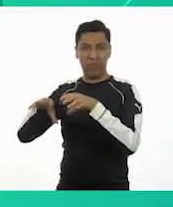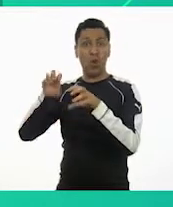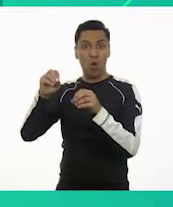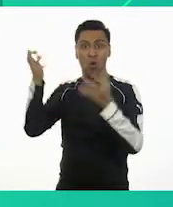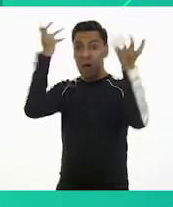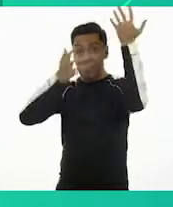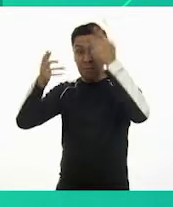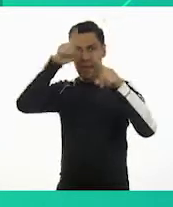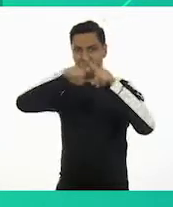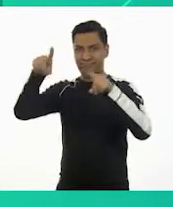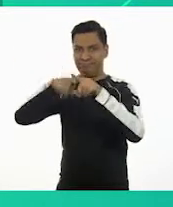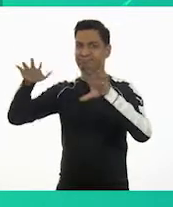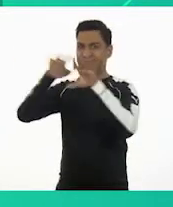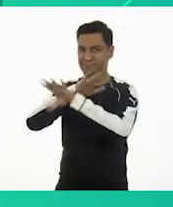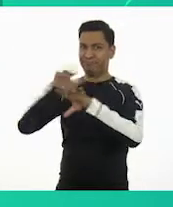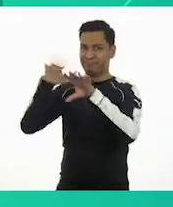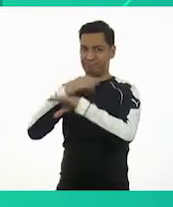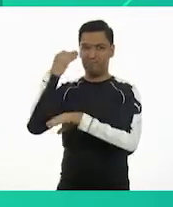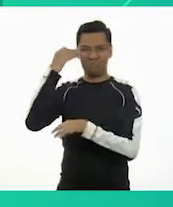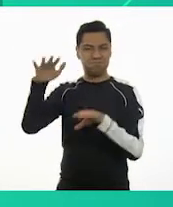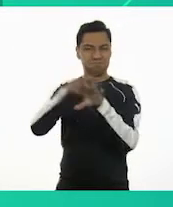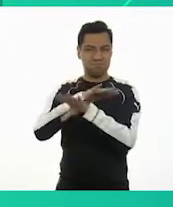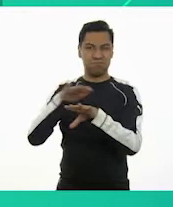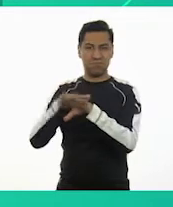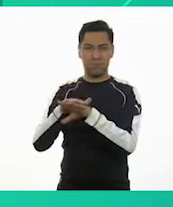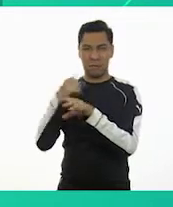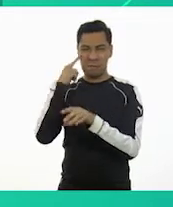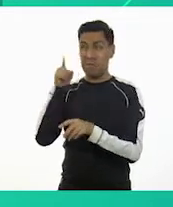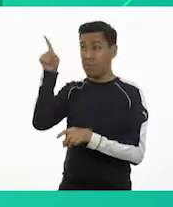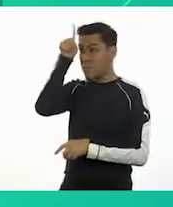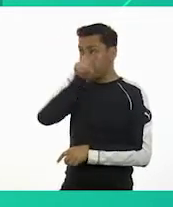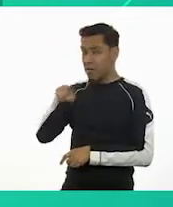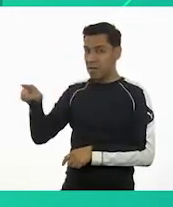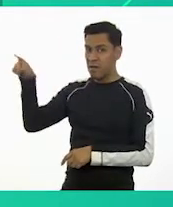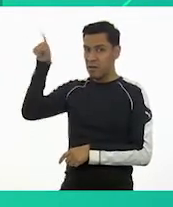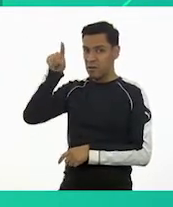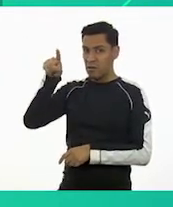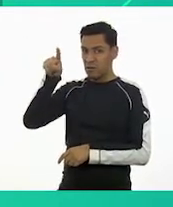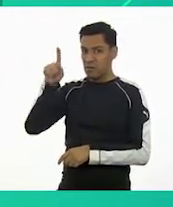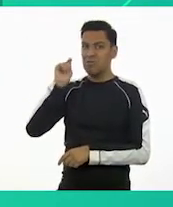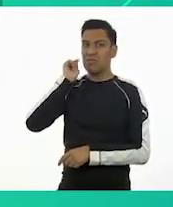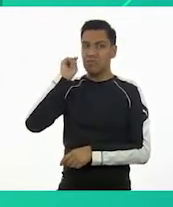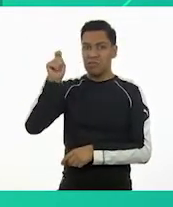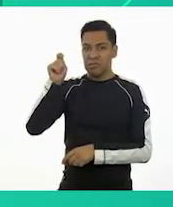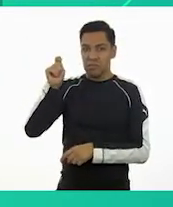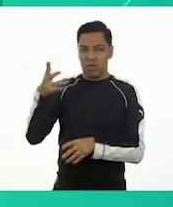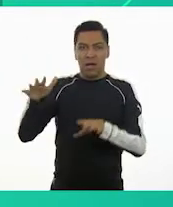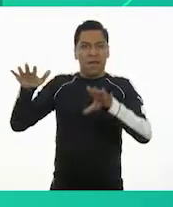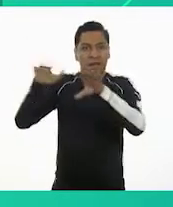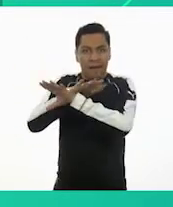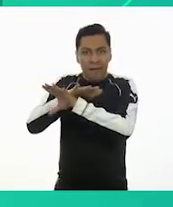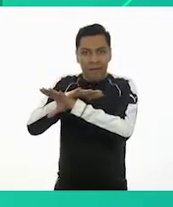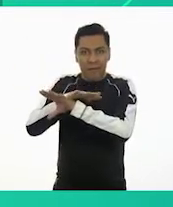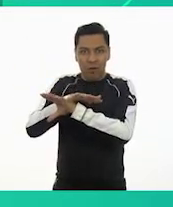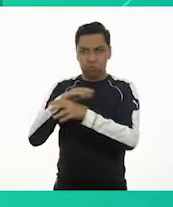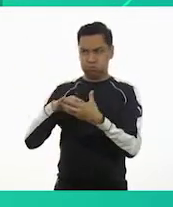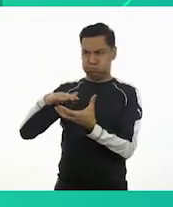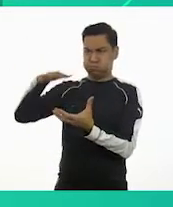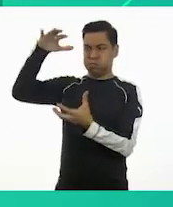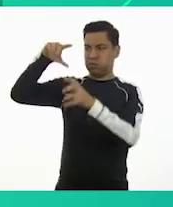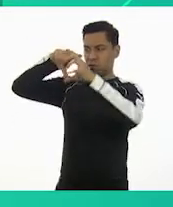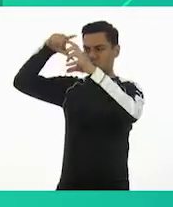Y en cada una de estos podemos ver el tamaño de los círculos que representan la magnitud del cambio, alto, intermedio o